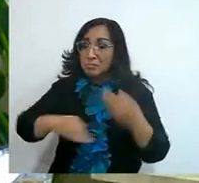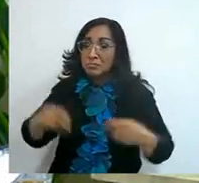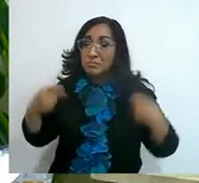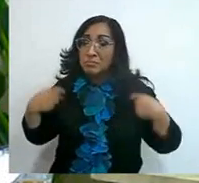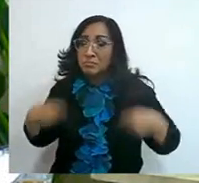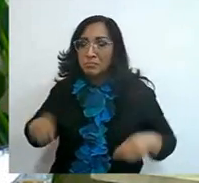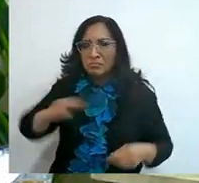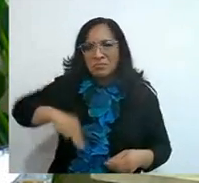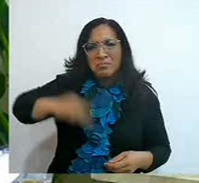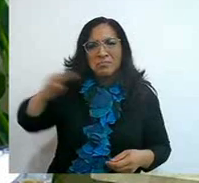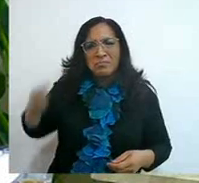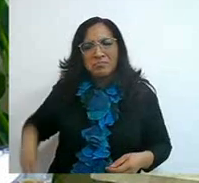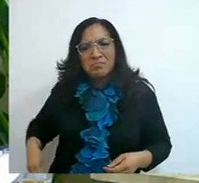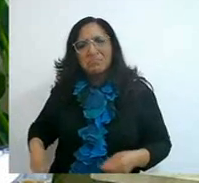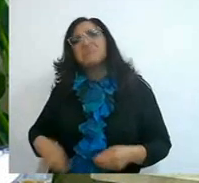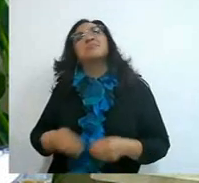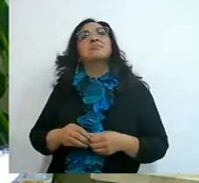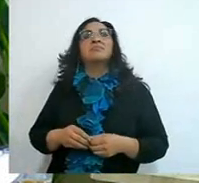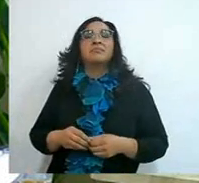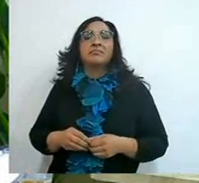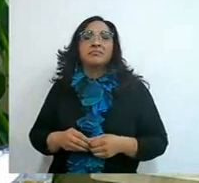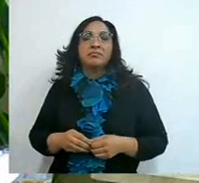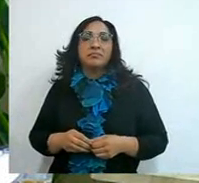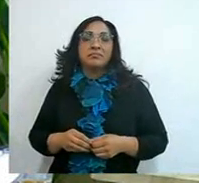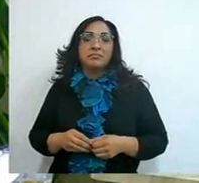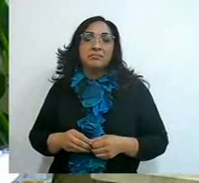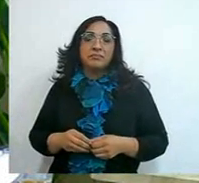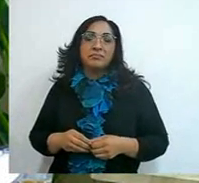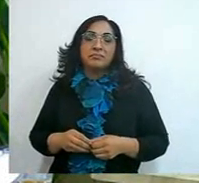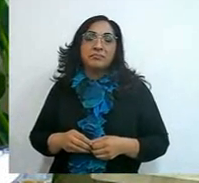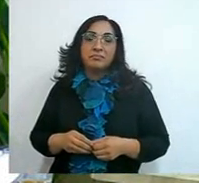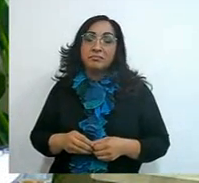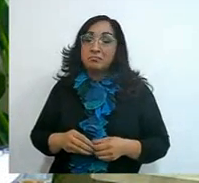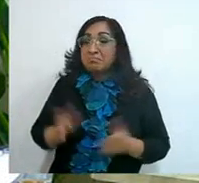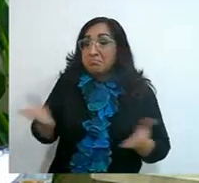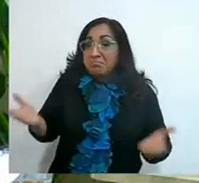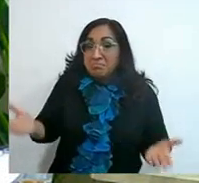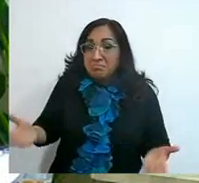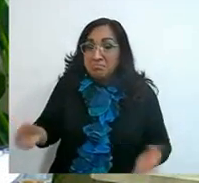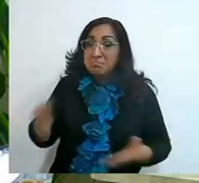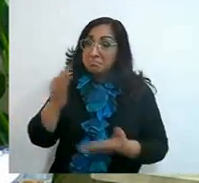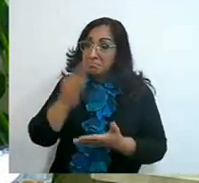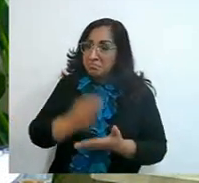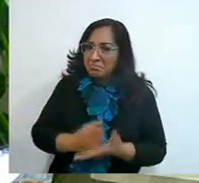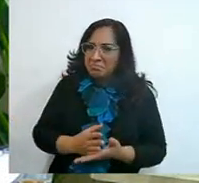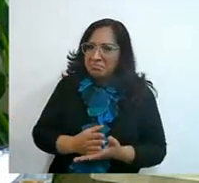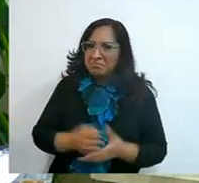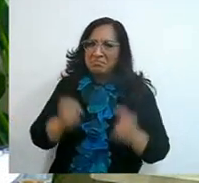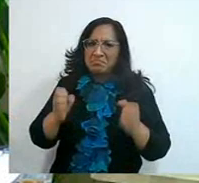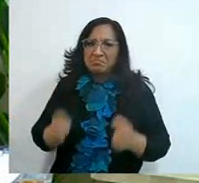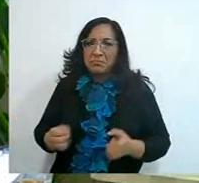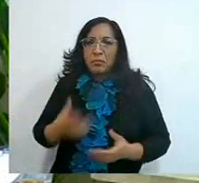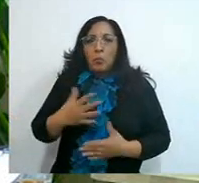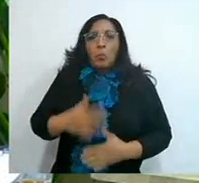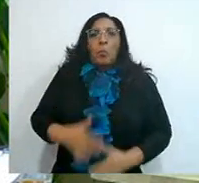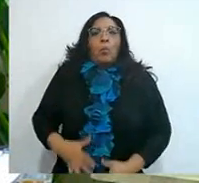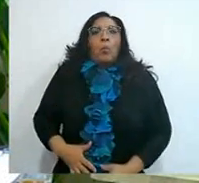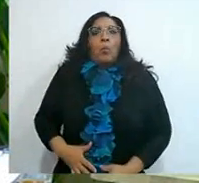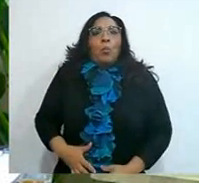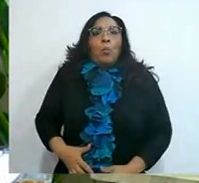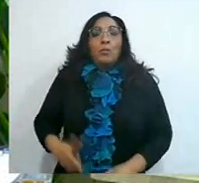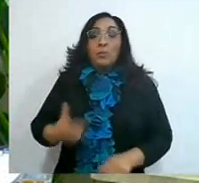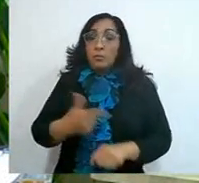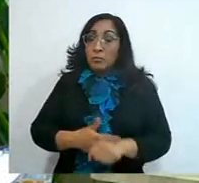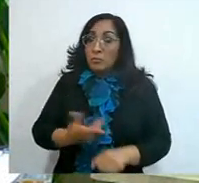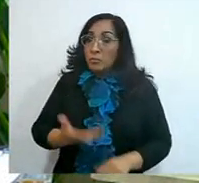el casi no, en el otro se cumple una muerte. O sencillamente queda con una parálisis, queda